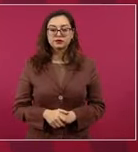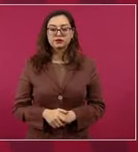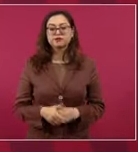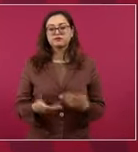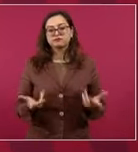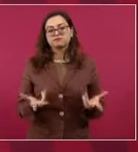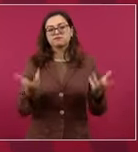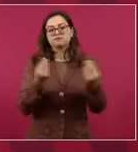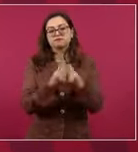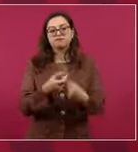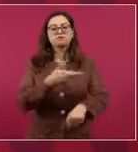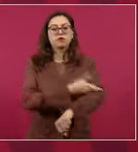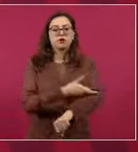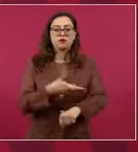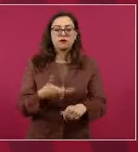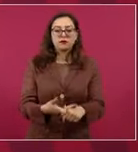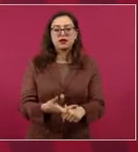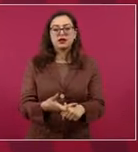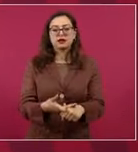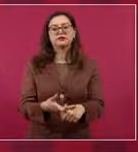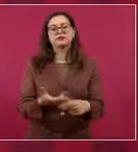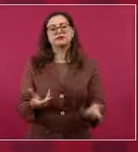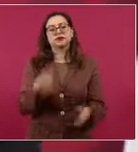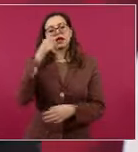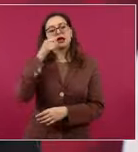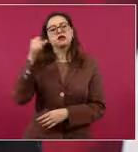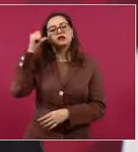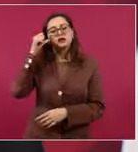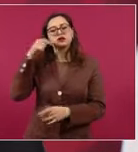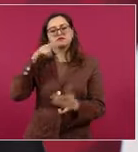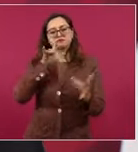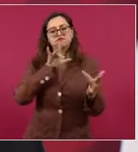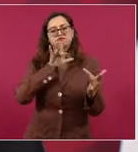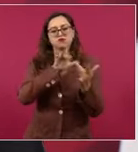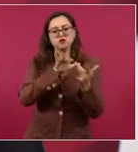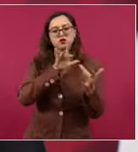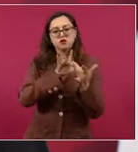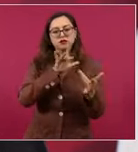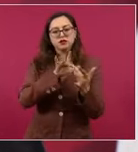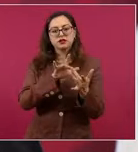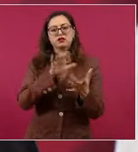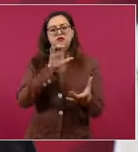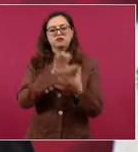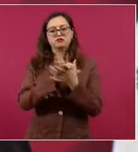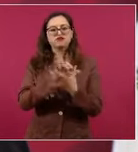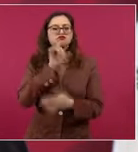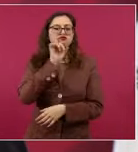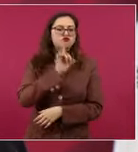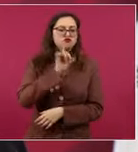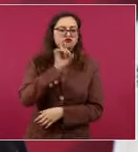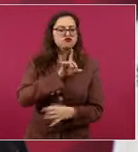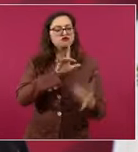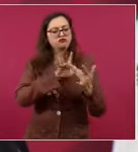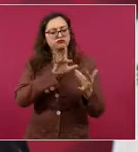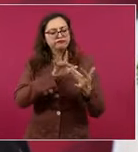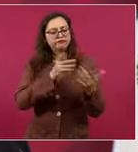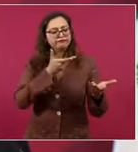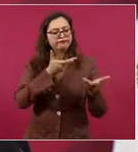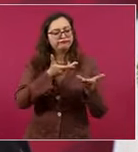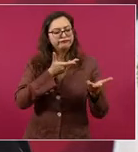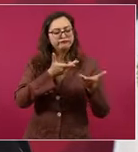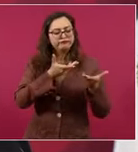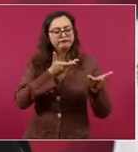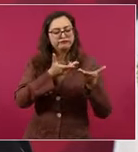sus familiares. Desde ayer he estado en comunicación con su esposa y vamos